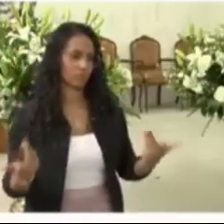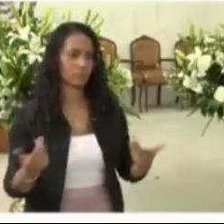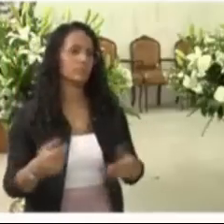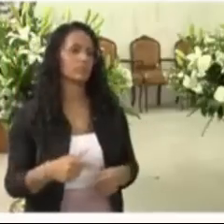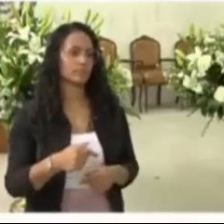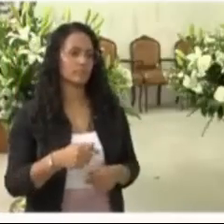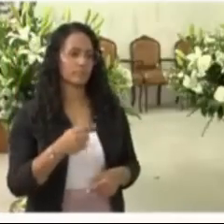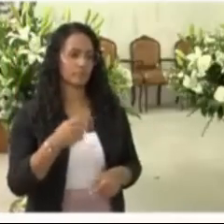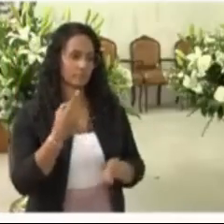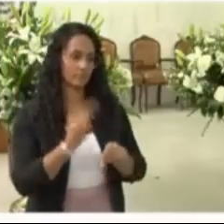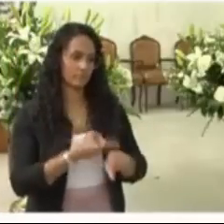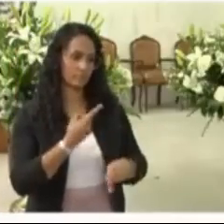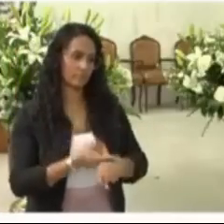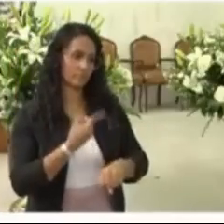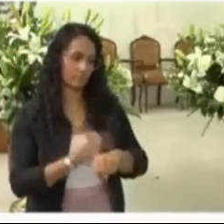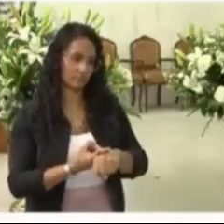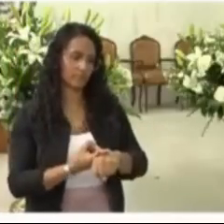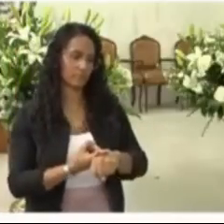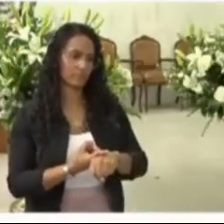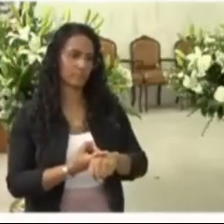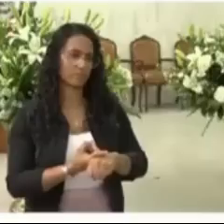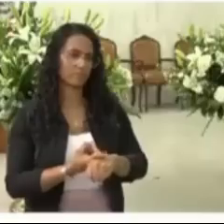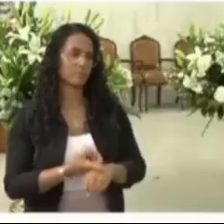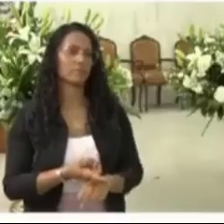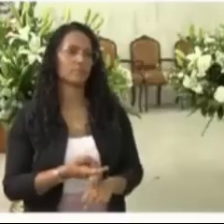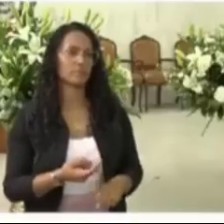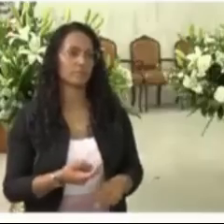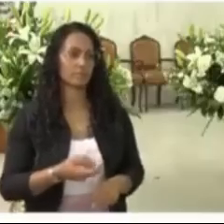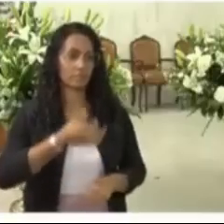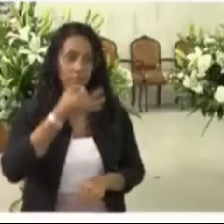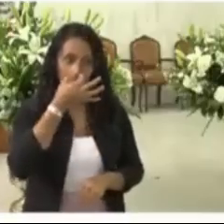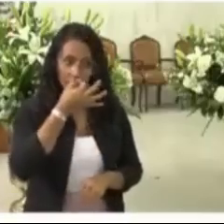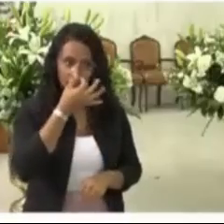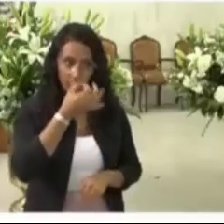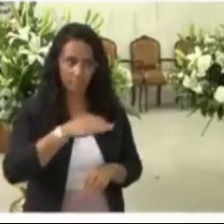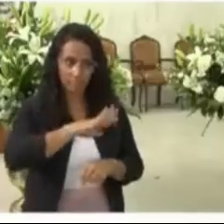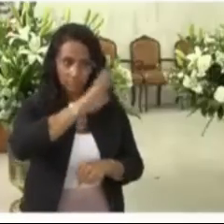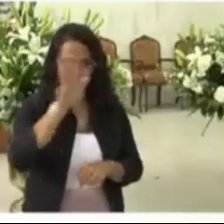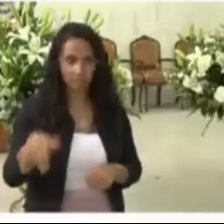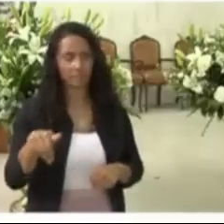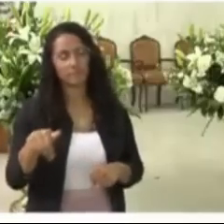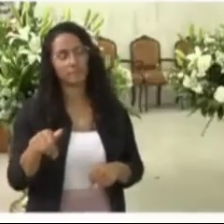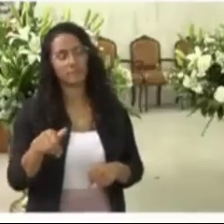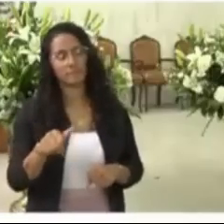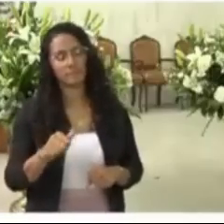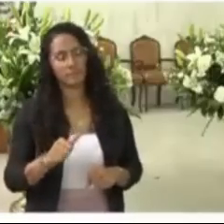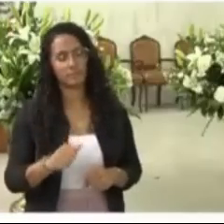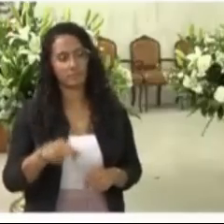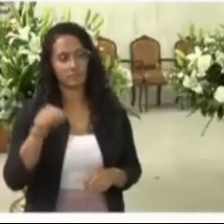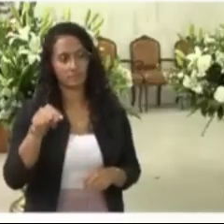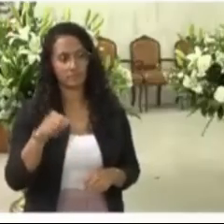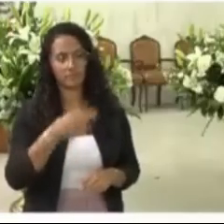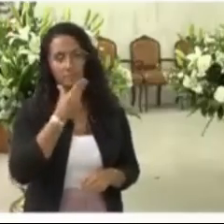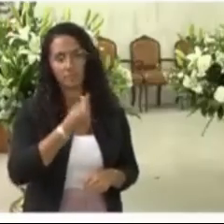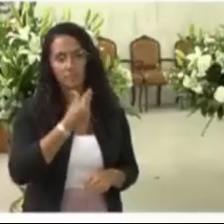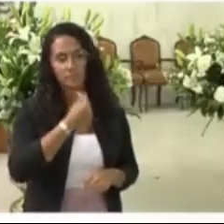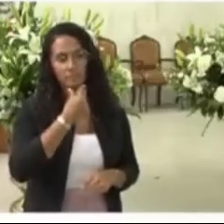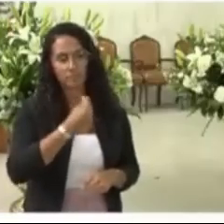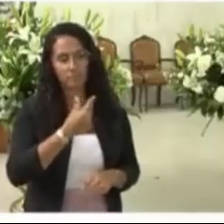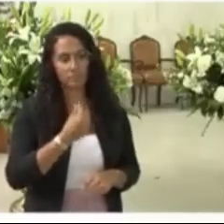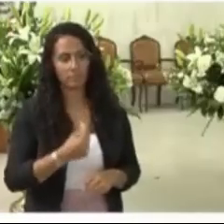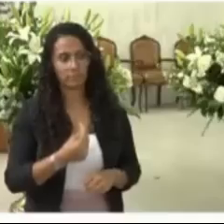Biblia, su enfermedad era de muerte. Y cuando recibe aquel mensaje